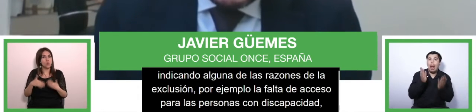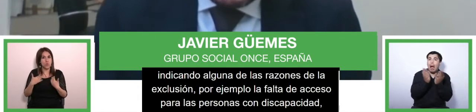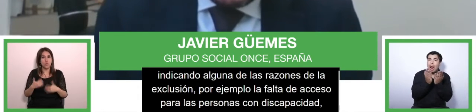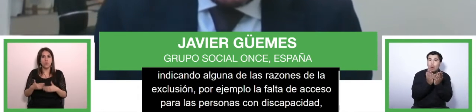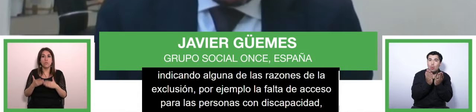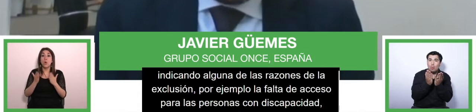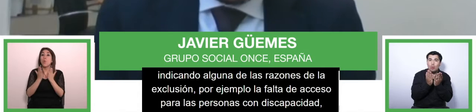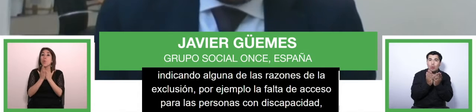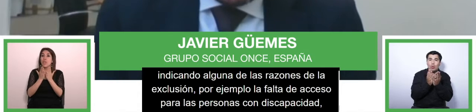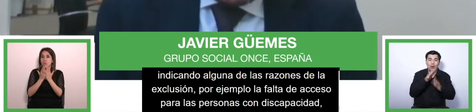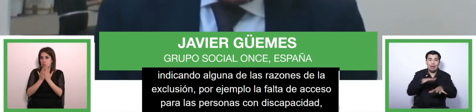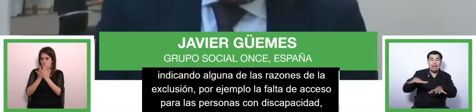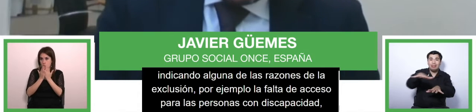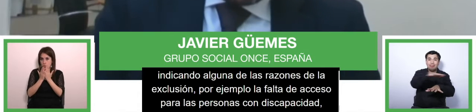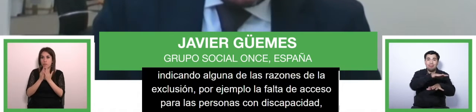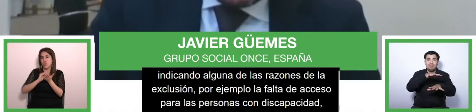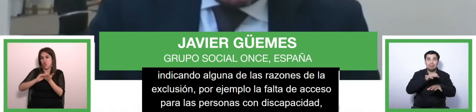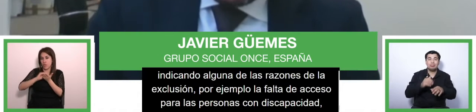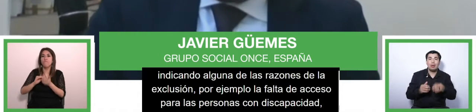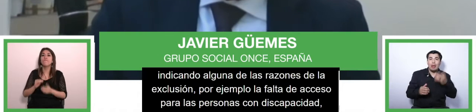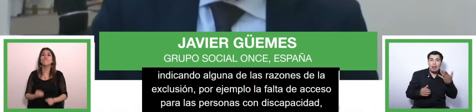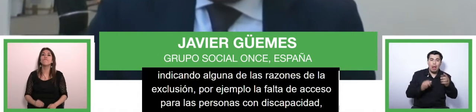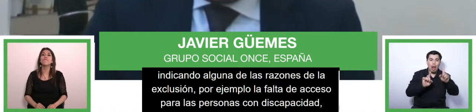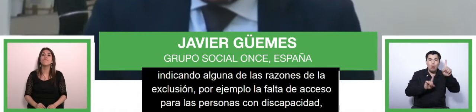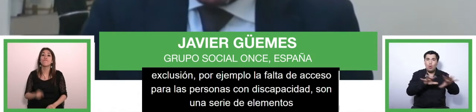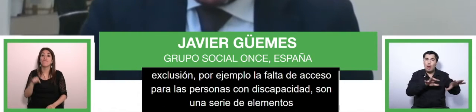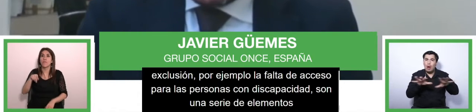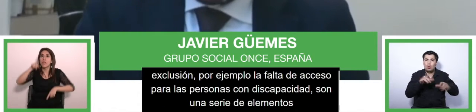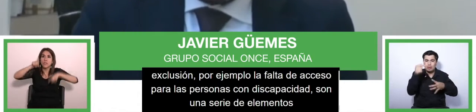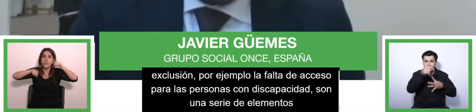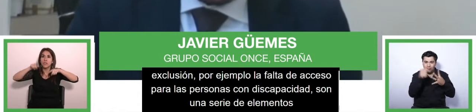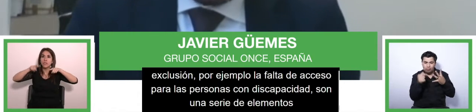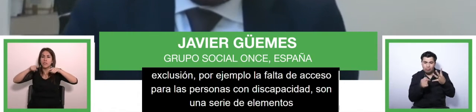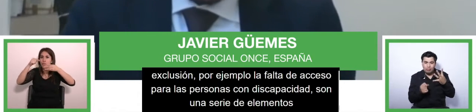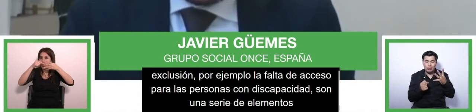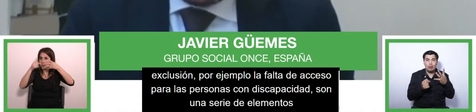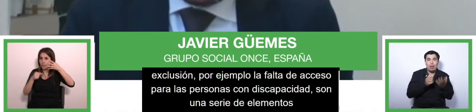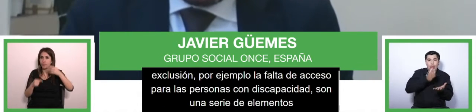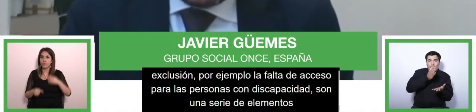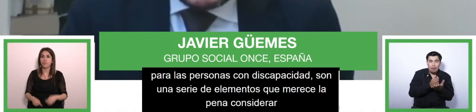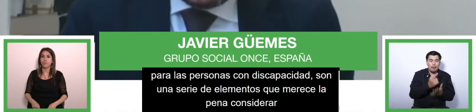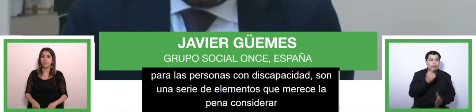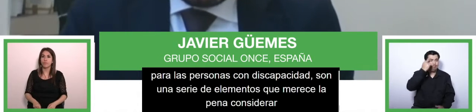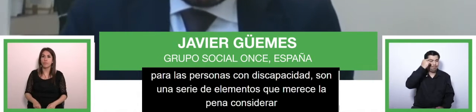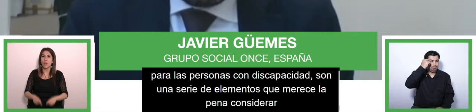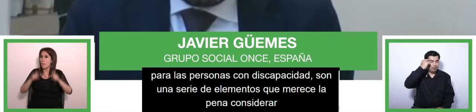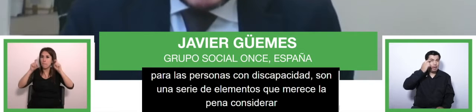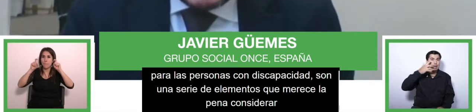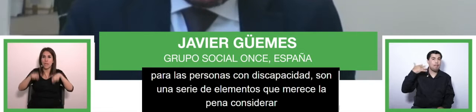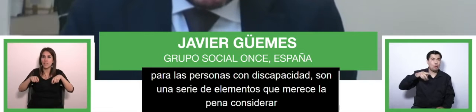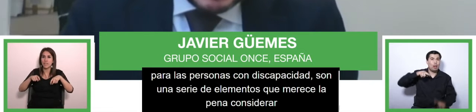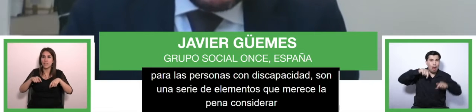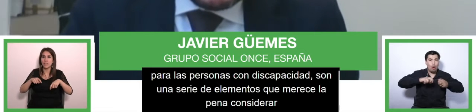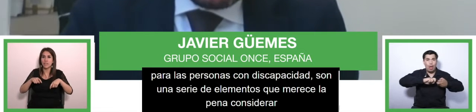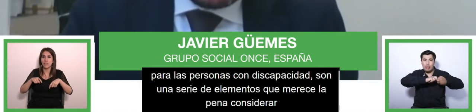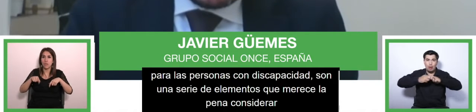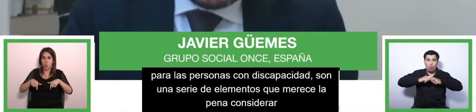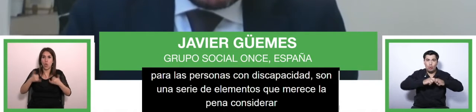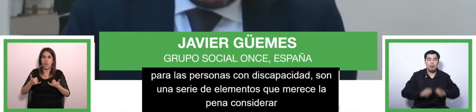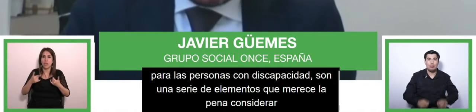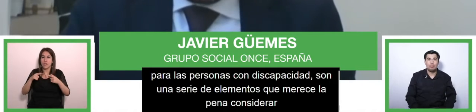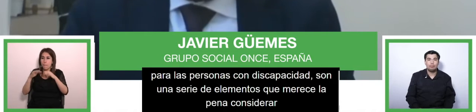una serie de elementos que merece la pena considerar en estos debates que vamos a tener en estos días. Por